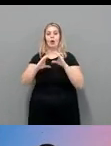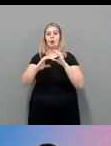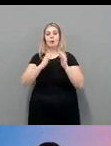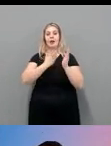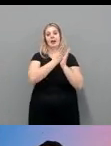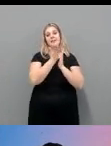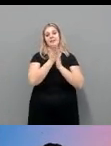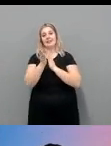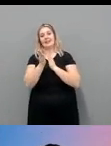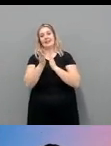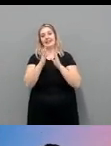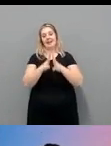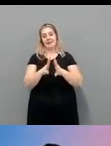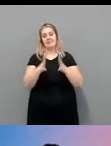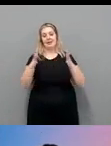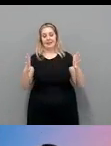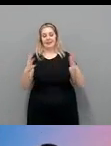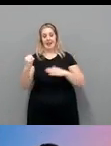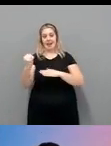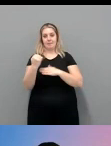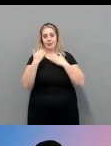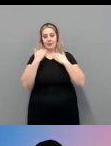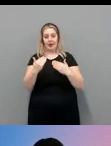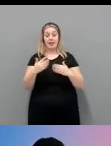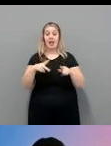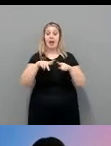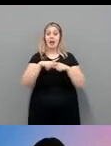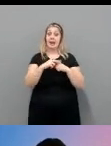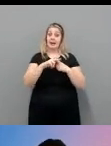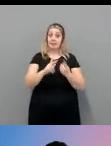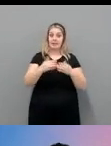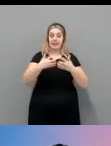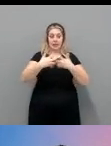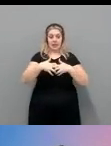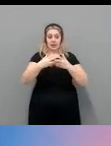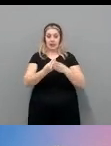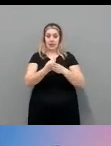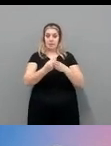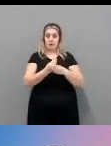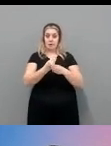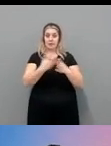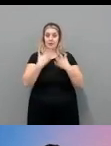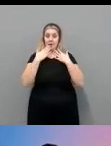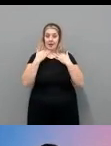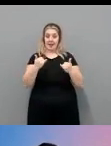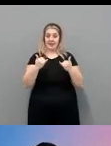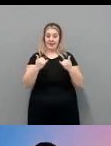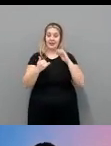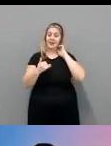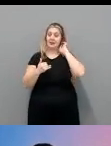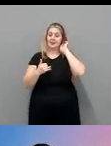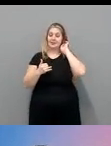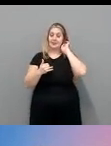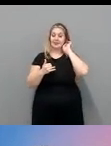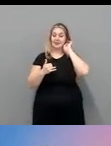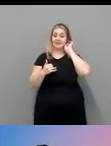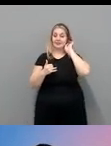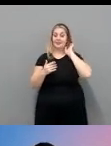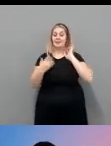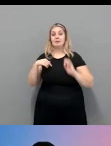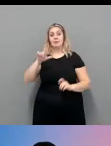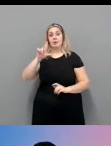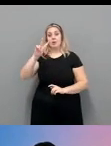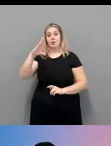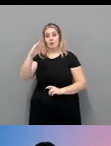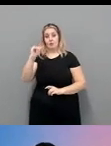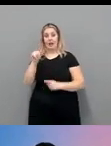y alternativa con apoyo. Estas herramientas, estos dispositivos electrónicos, como veíamos, el que usa Luca es